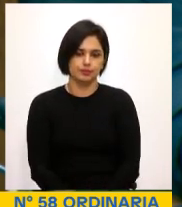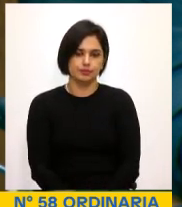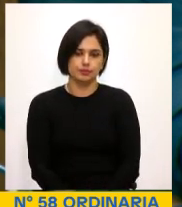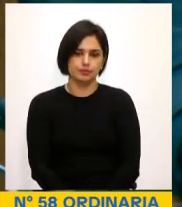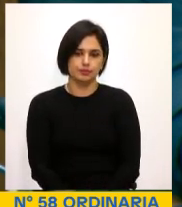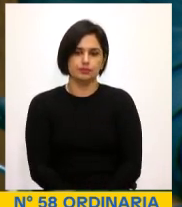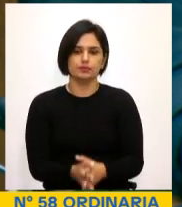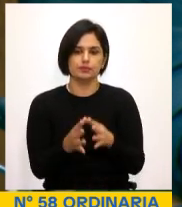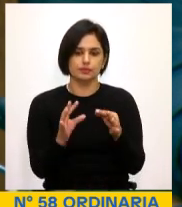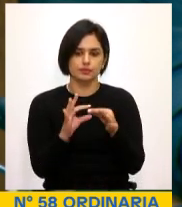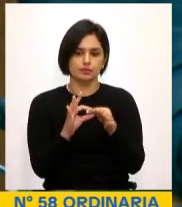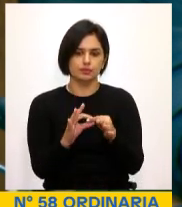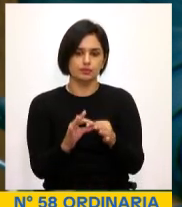colegas Muchas gracias